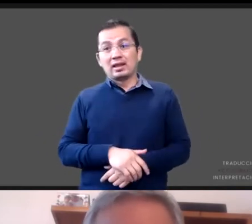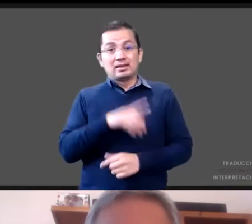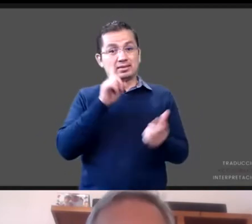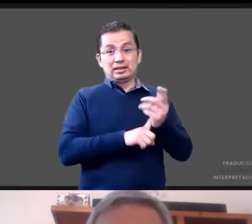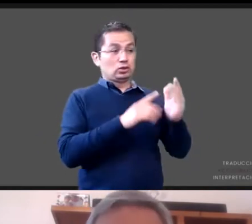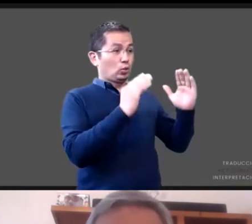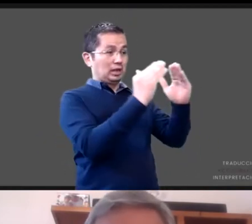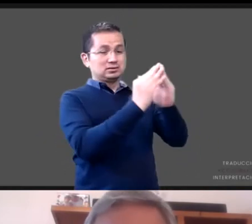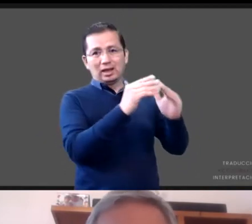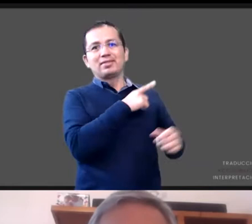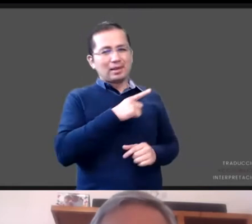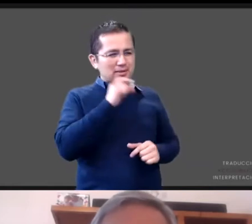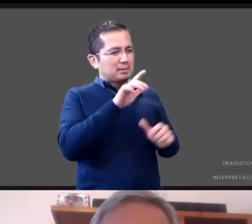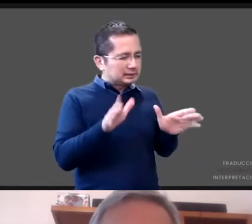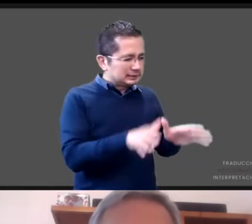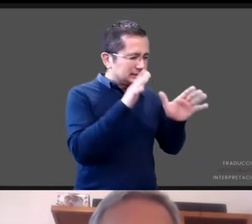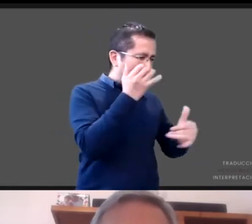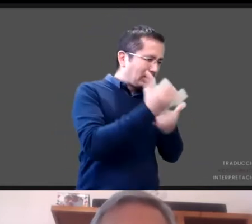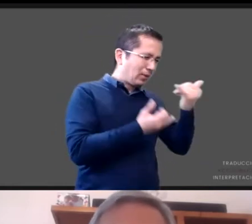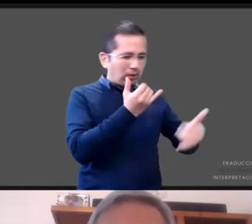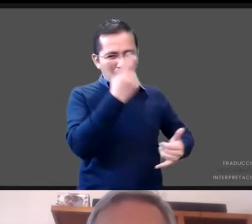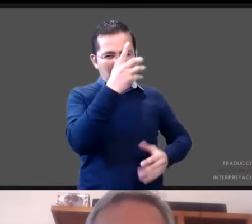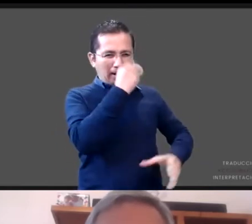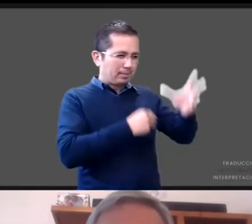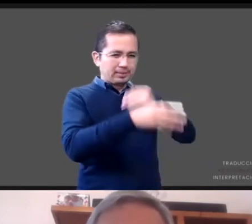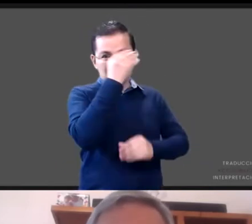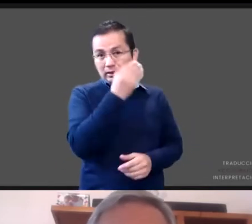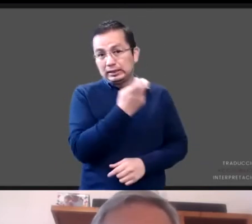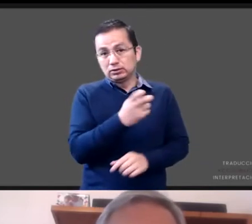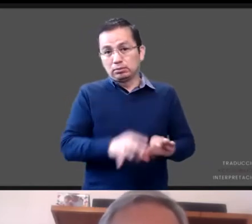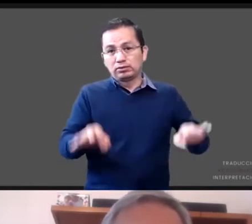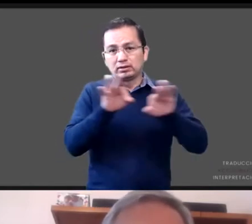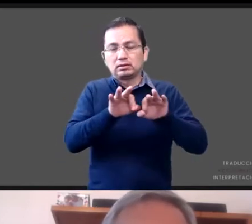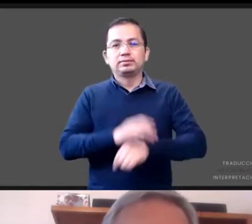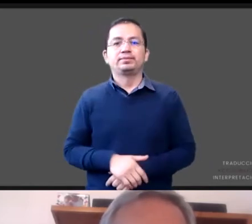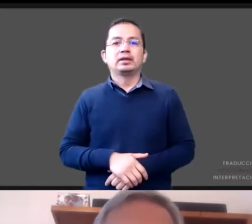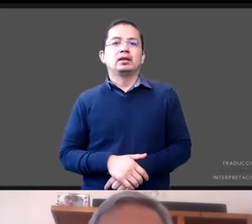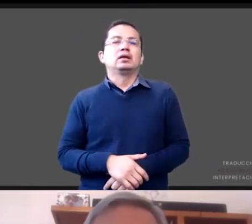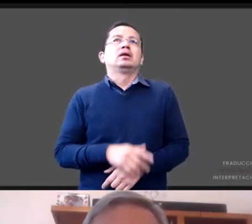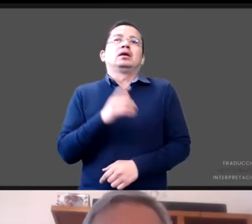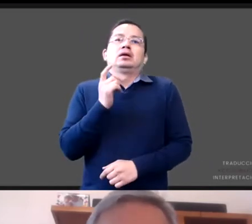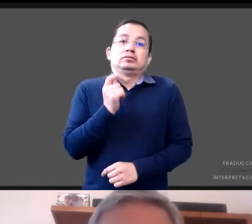un laboratorio para el juego. Finalmente, suma de capacidades. Esto